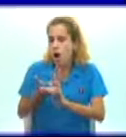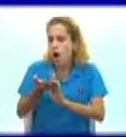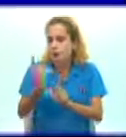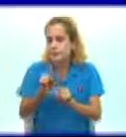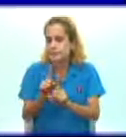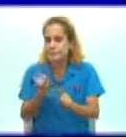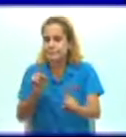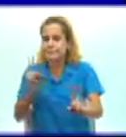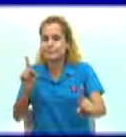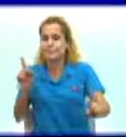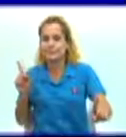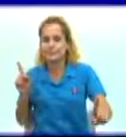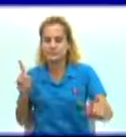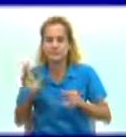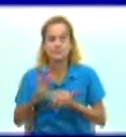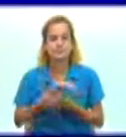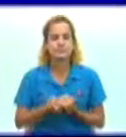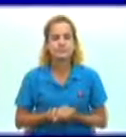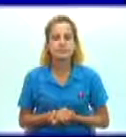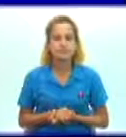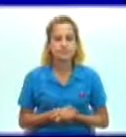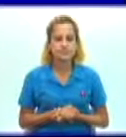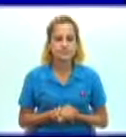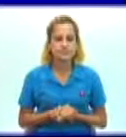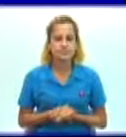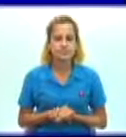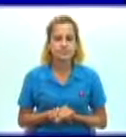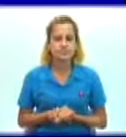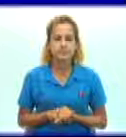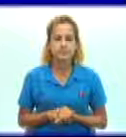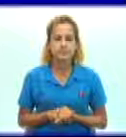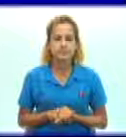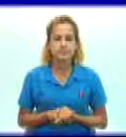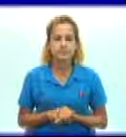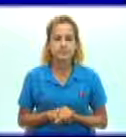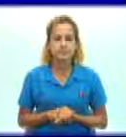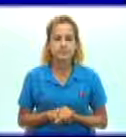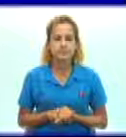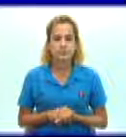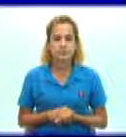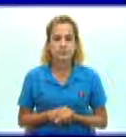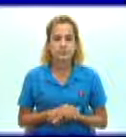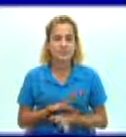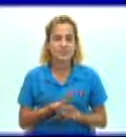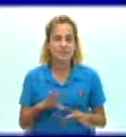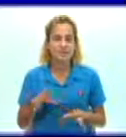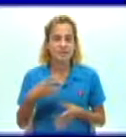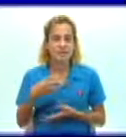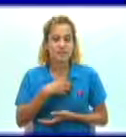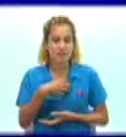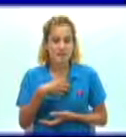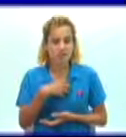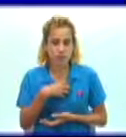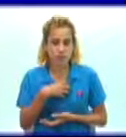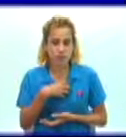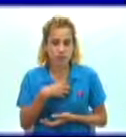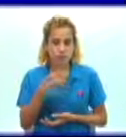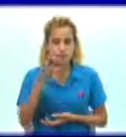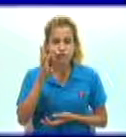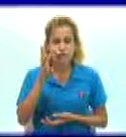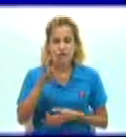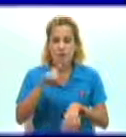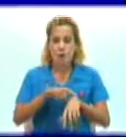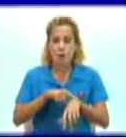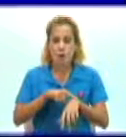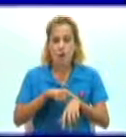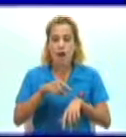longitud, es decir, el tramo que ese automóvil recorre en esa velocidad. Ya tenemos que en tres horas recorre 240 kilómetros, pero ¿qué